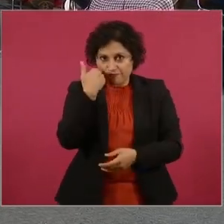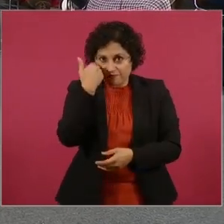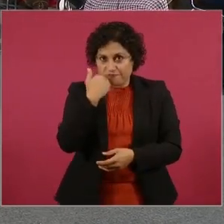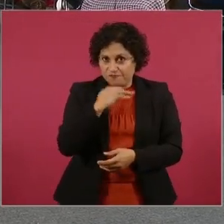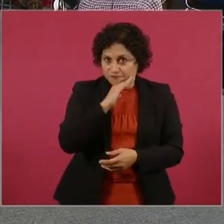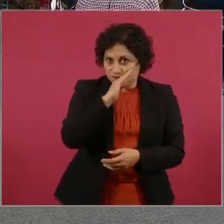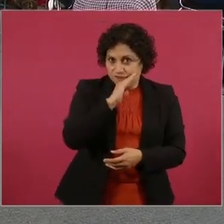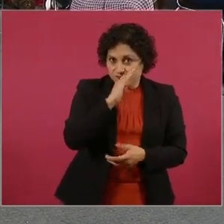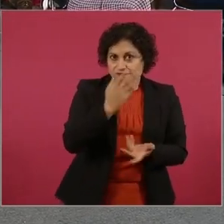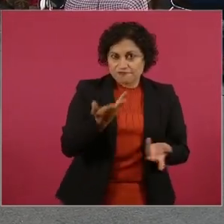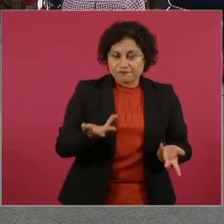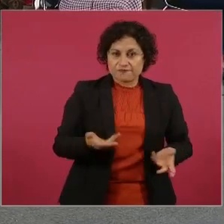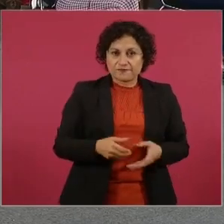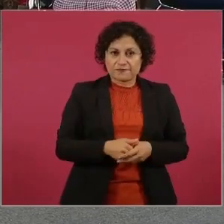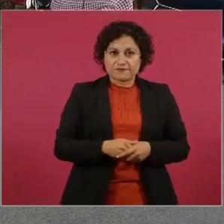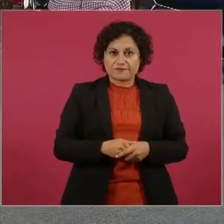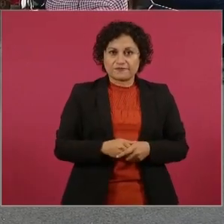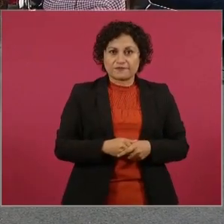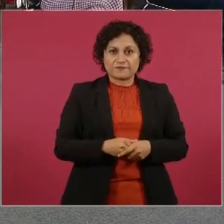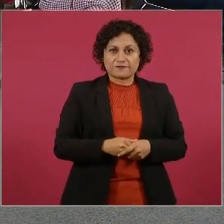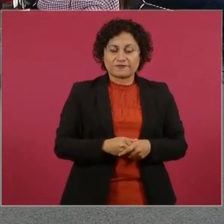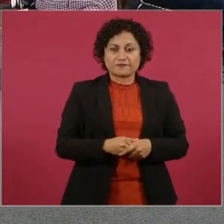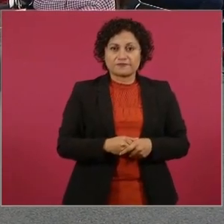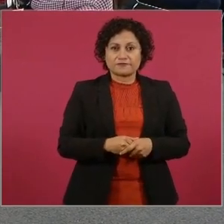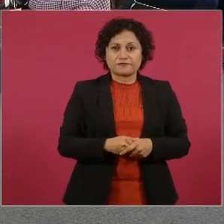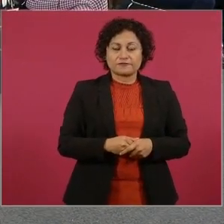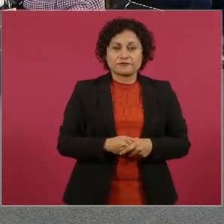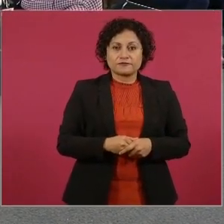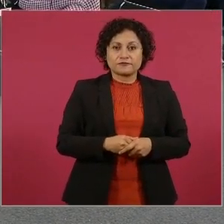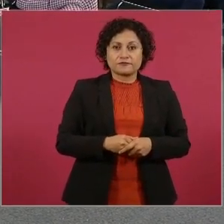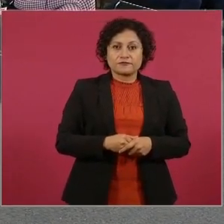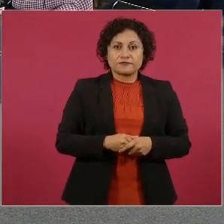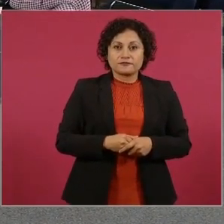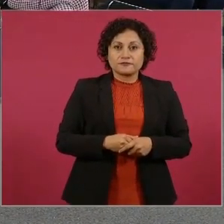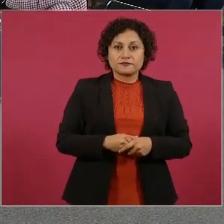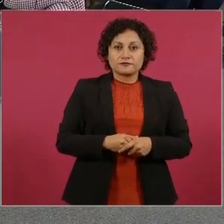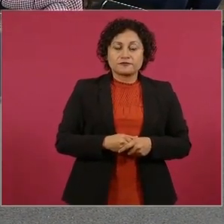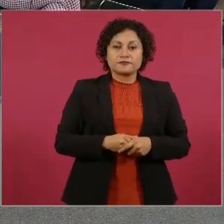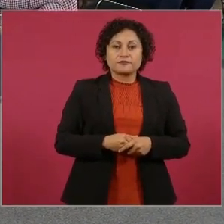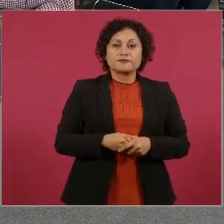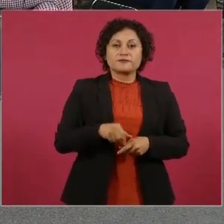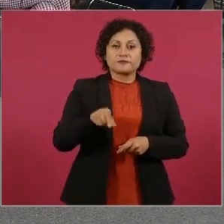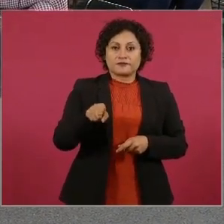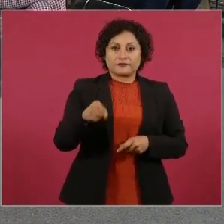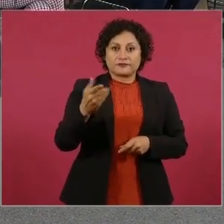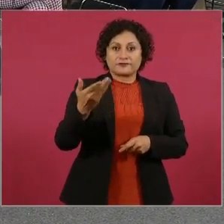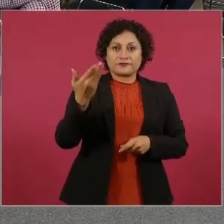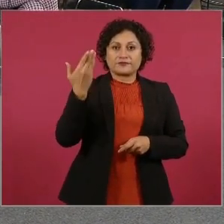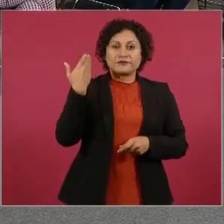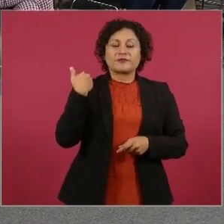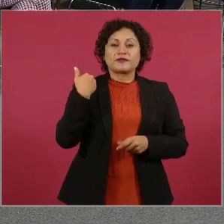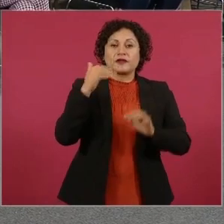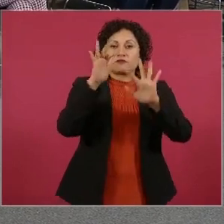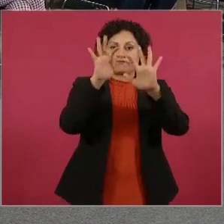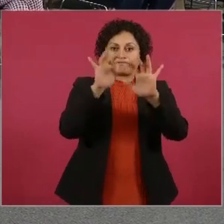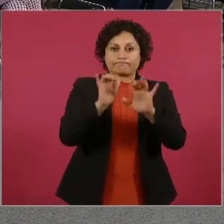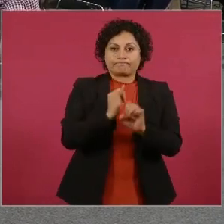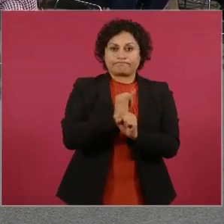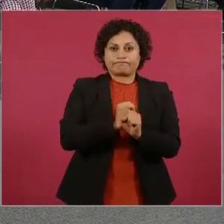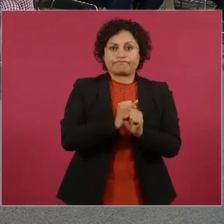barba No la que presentó la investigación de contralínea